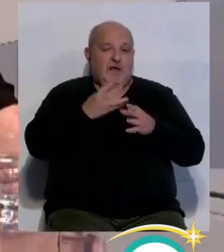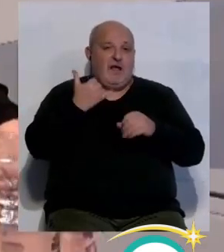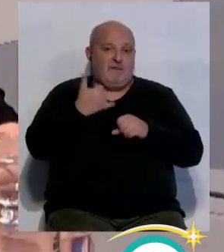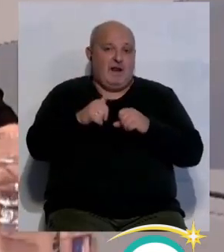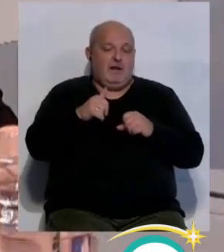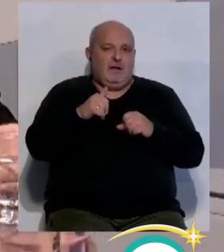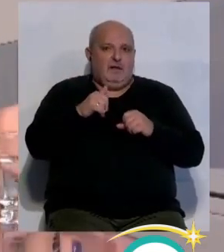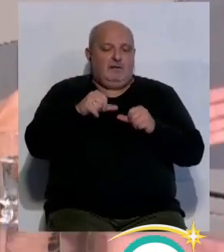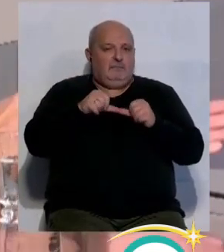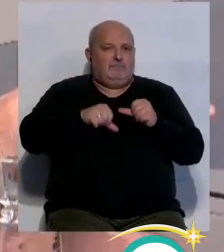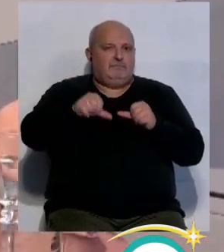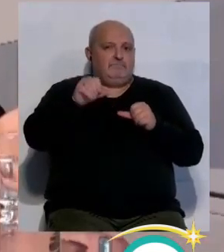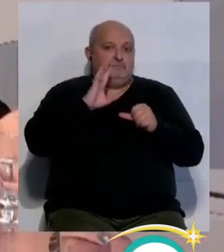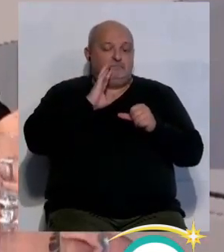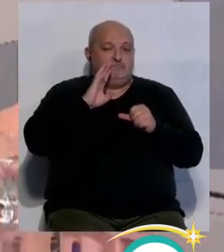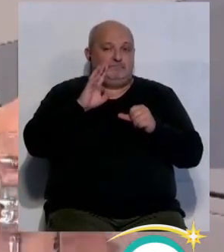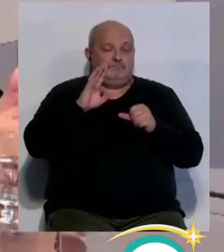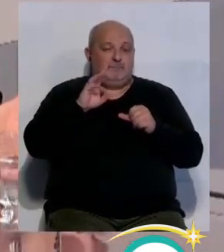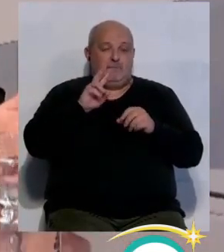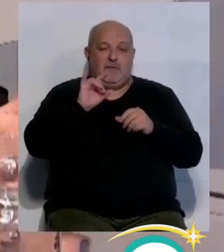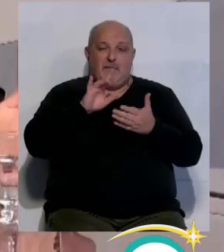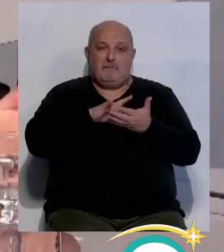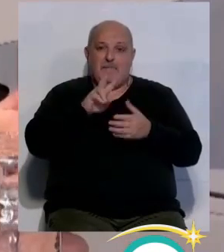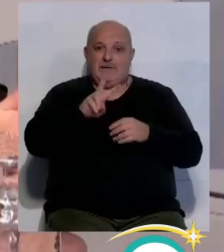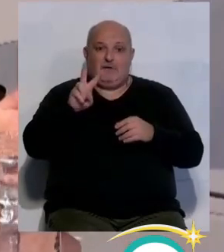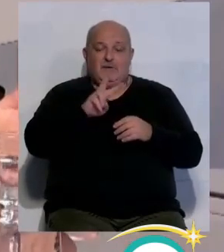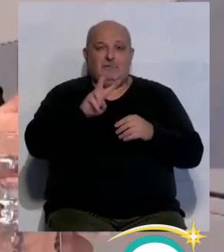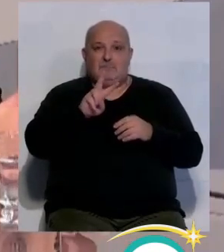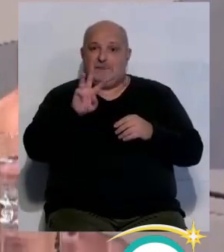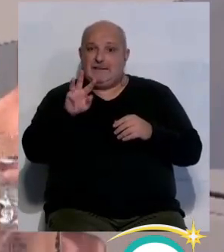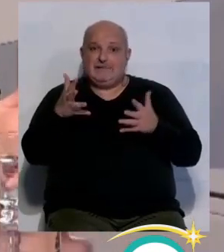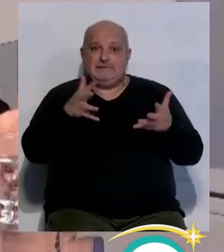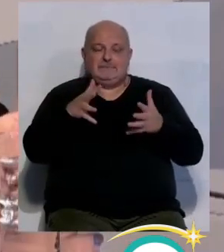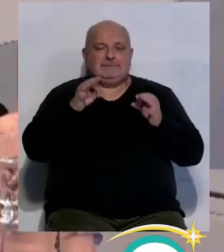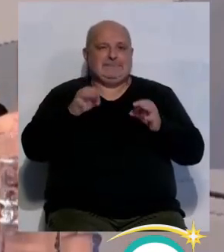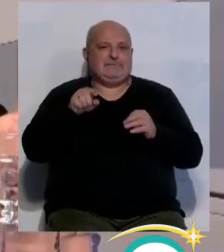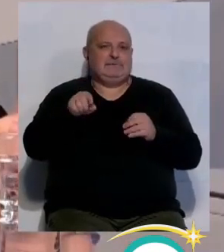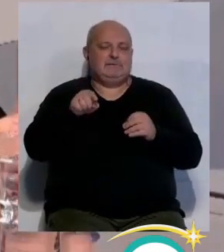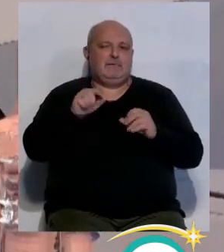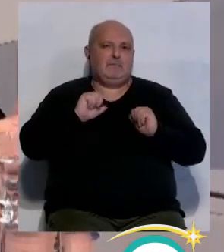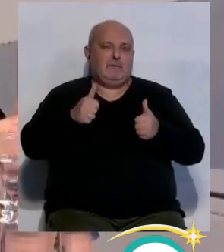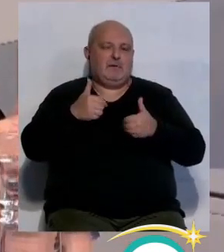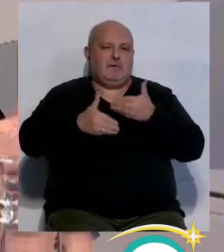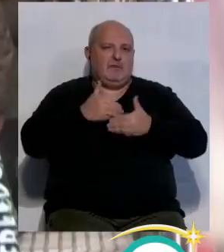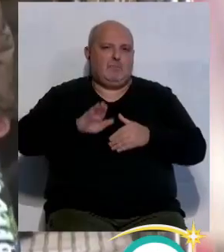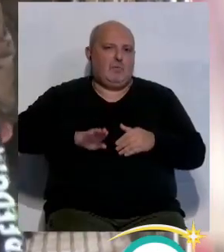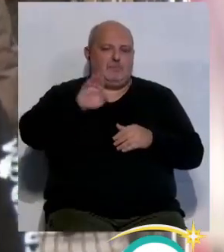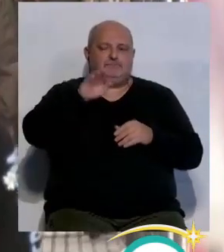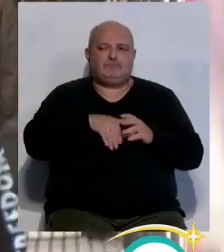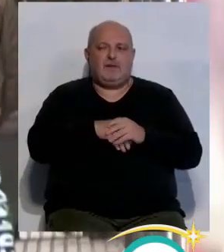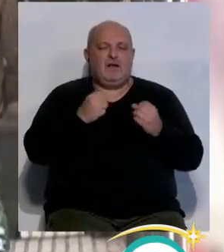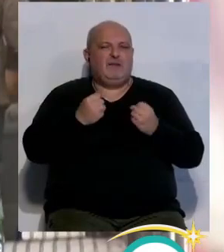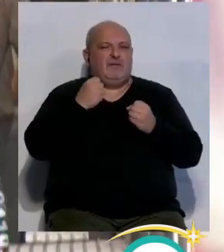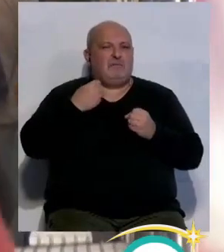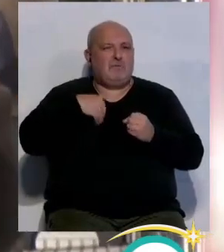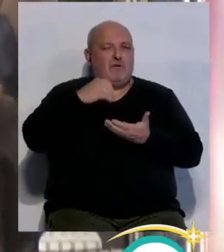final. A partir de, como ha dicho Pepe, a partir del día 22, 23, ha sido cuando ha empezado a remontar la cosa. Sobre la actividad de